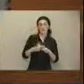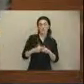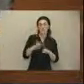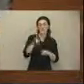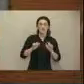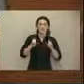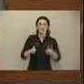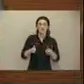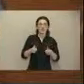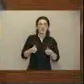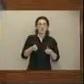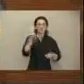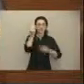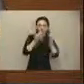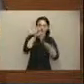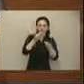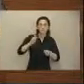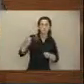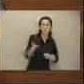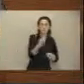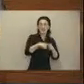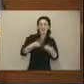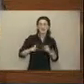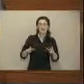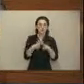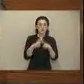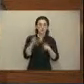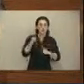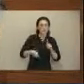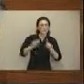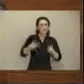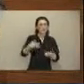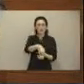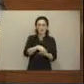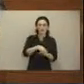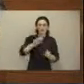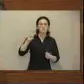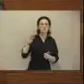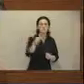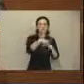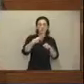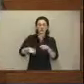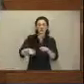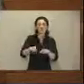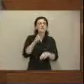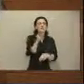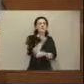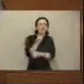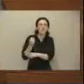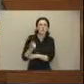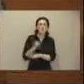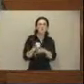cuestiona la pluralidad de la sociedad y se cuestiona sobre todo los efectos que esa pluralidad en las instituciones pueden ocasionar, yo